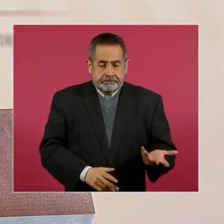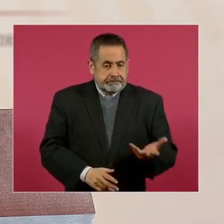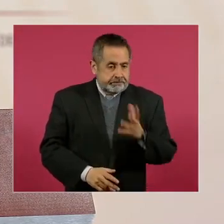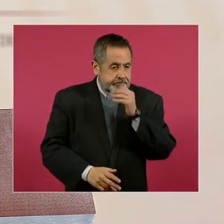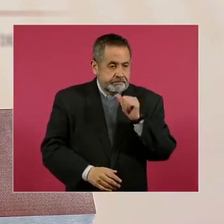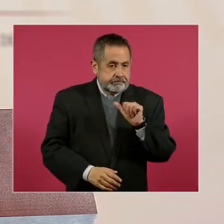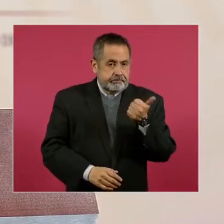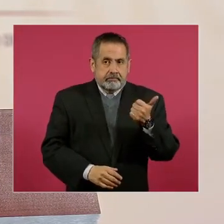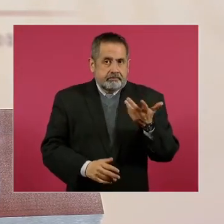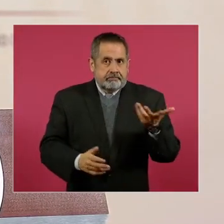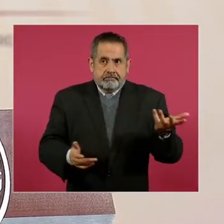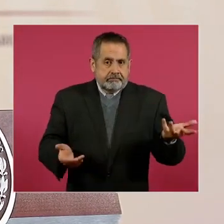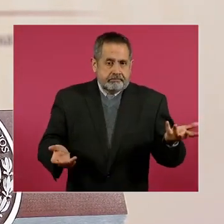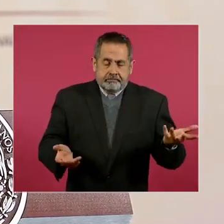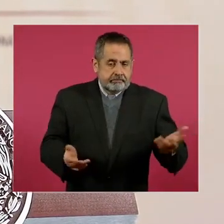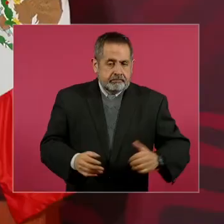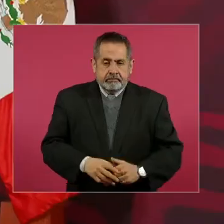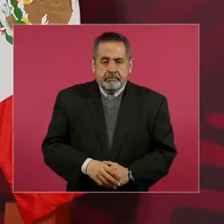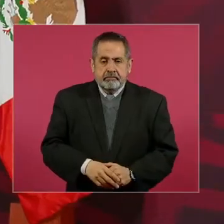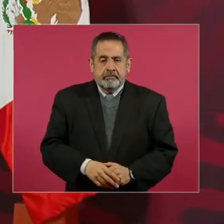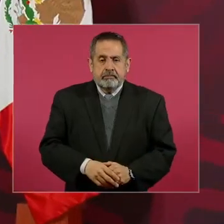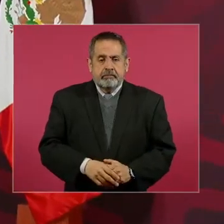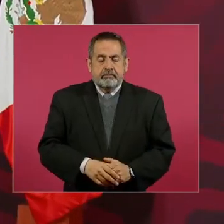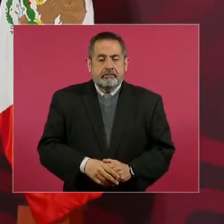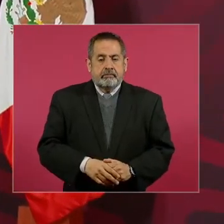manera puedo